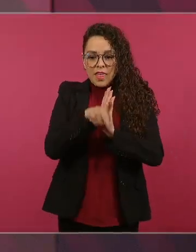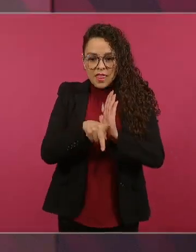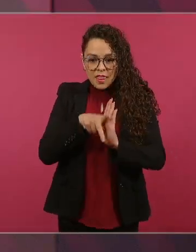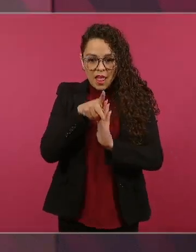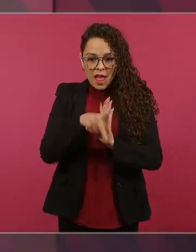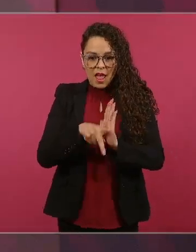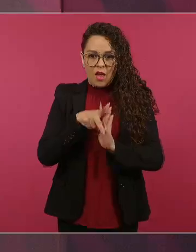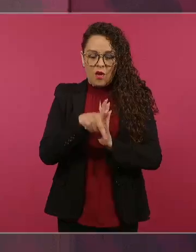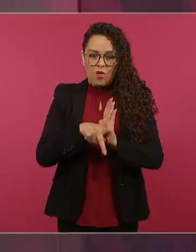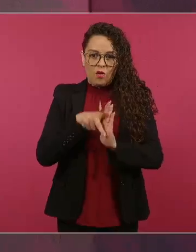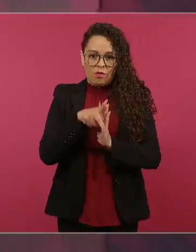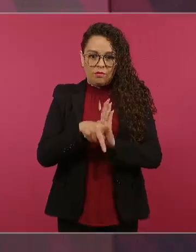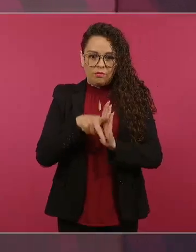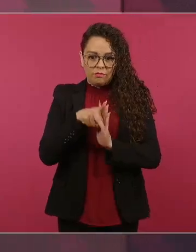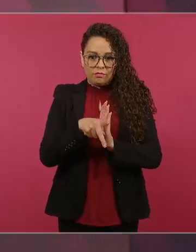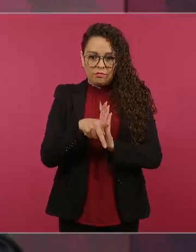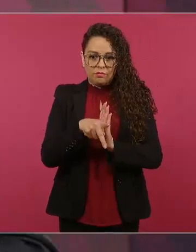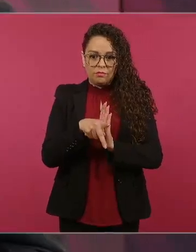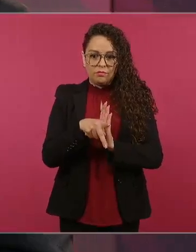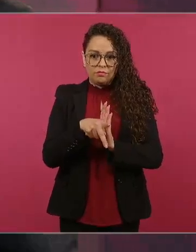y se lo mandé